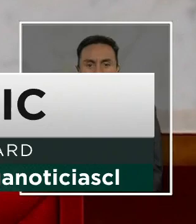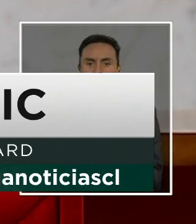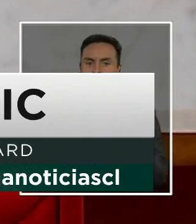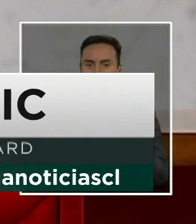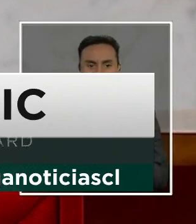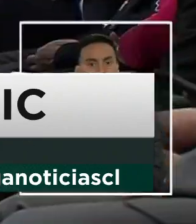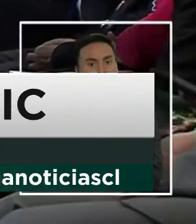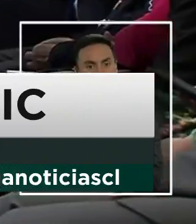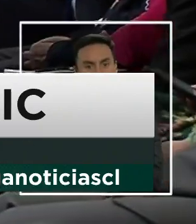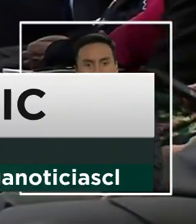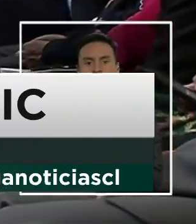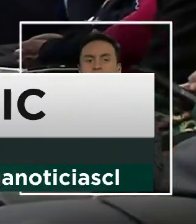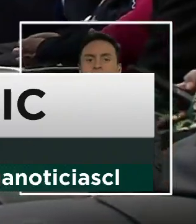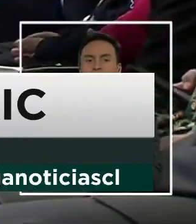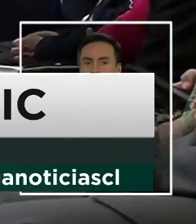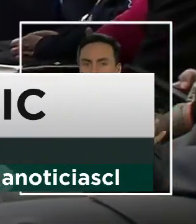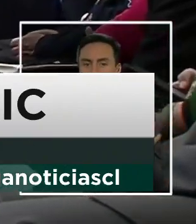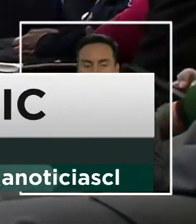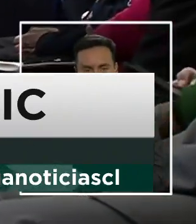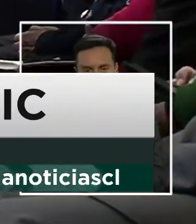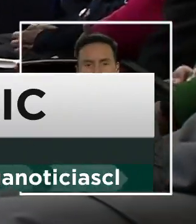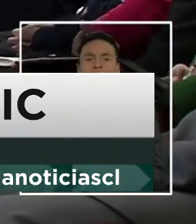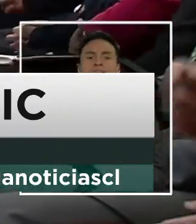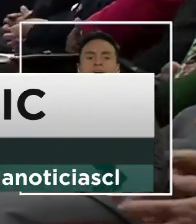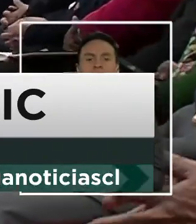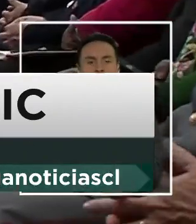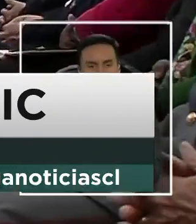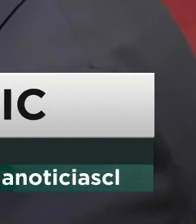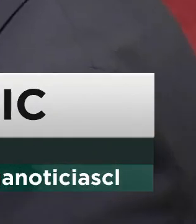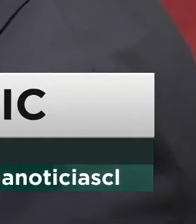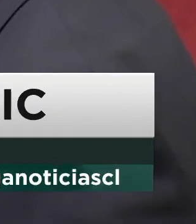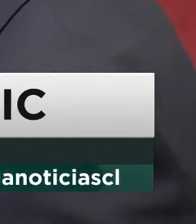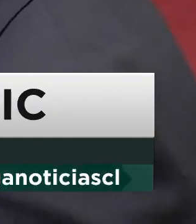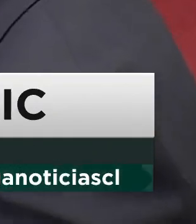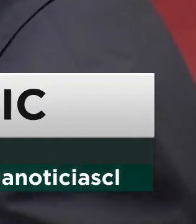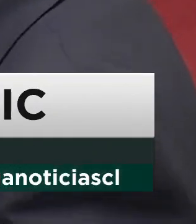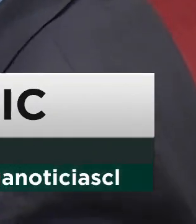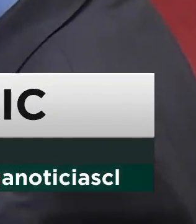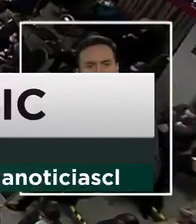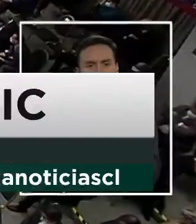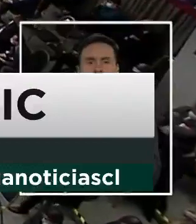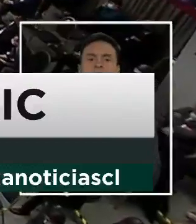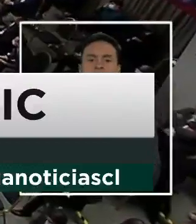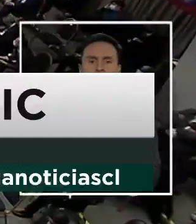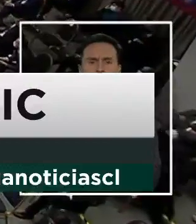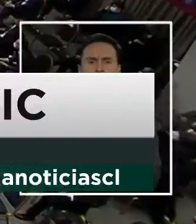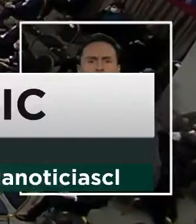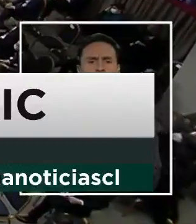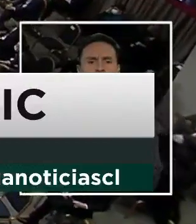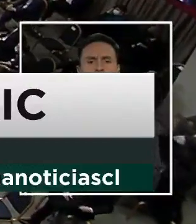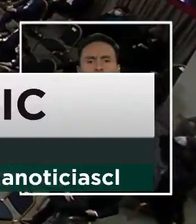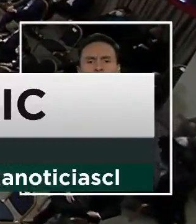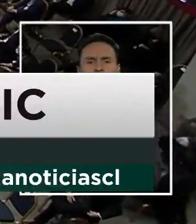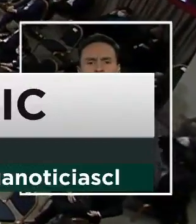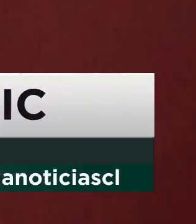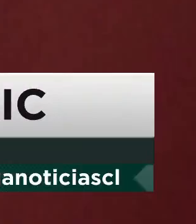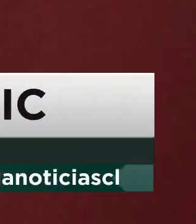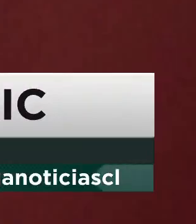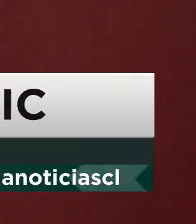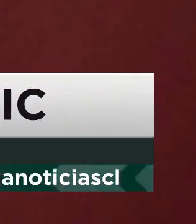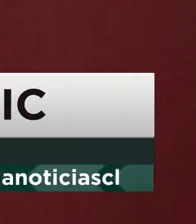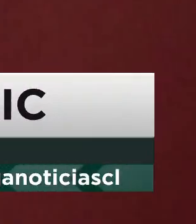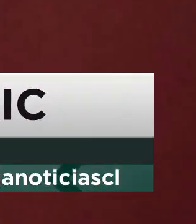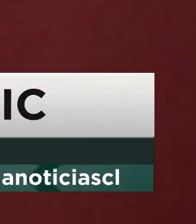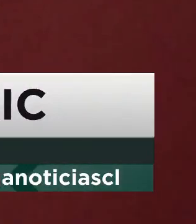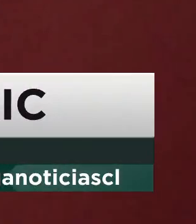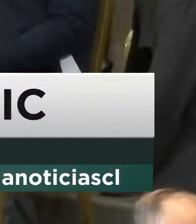país, democracia en el país y en la casa. Debut de Gabriel Boric, donde su coalición estaba atenta a lo que